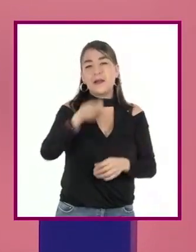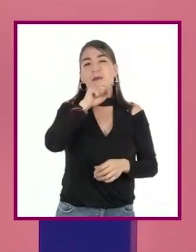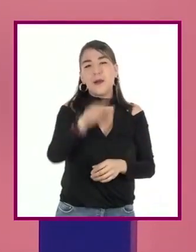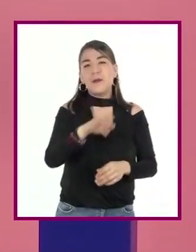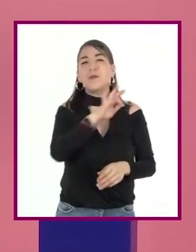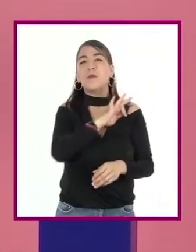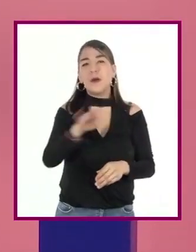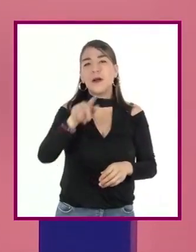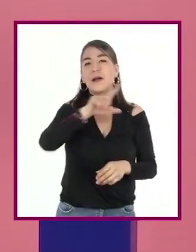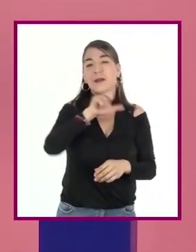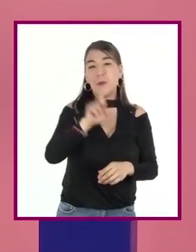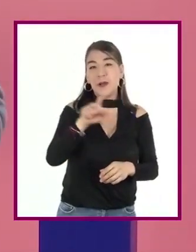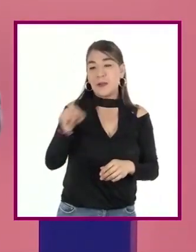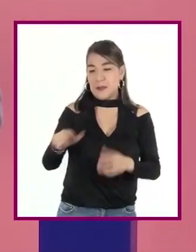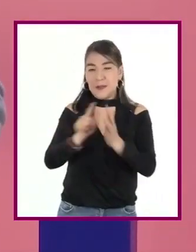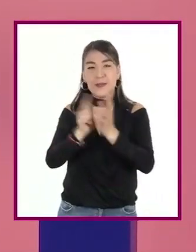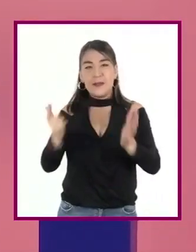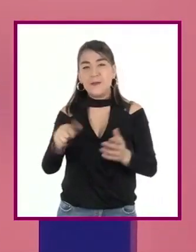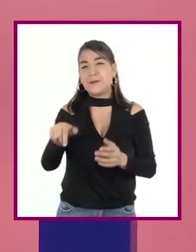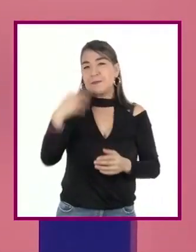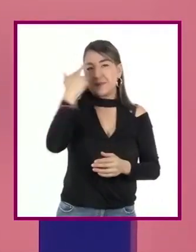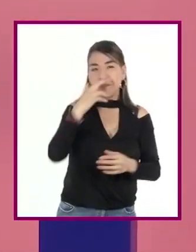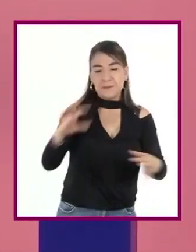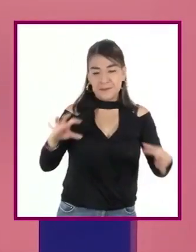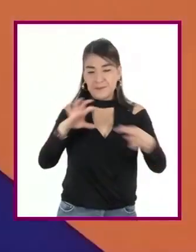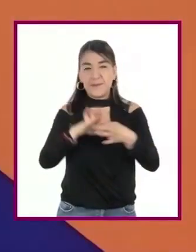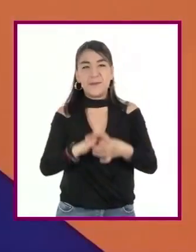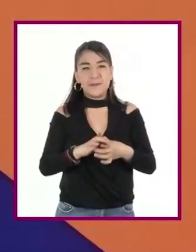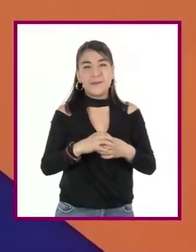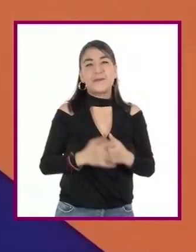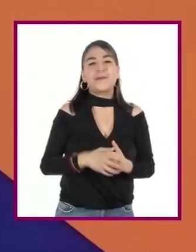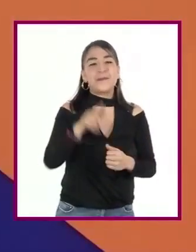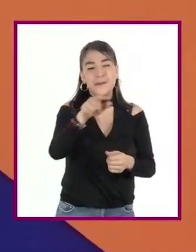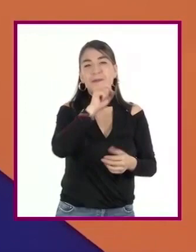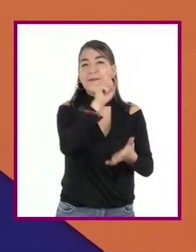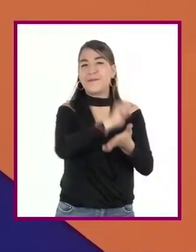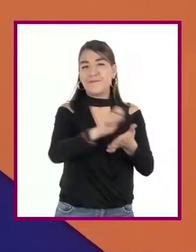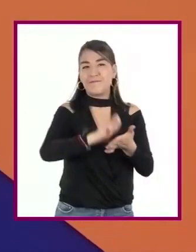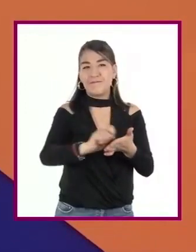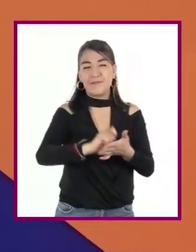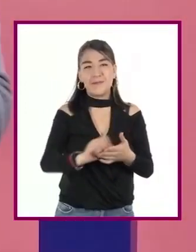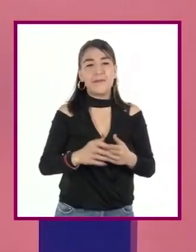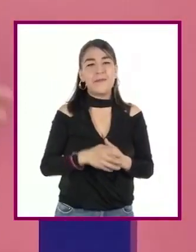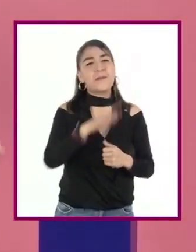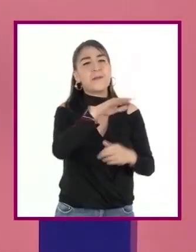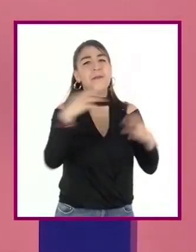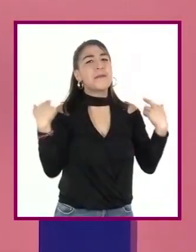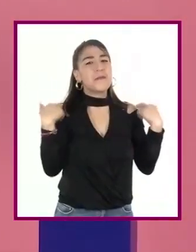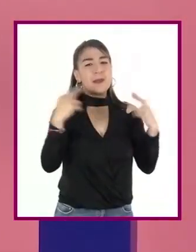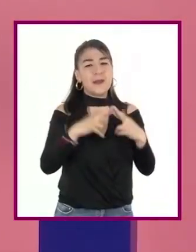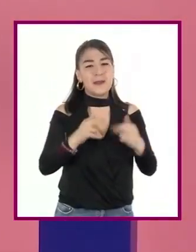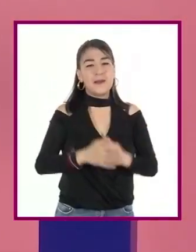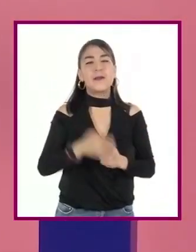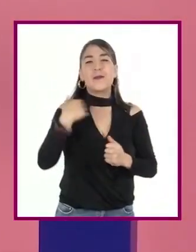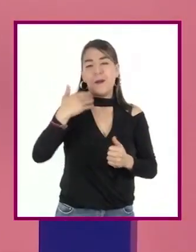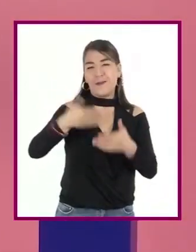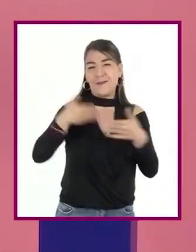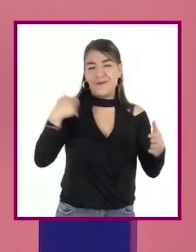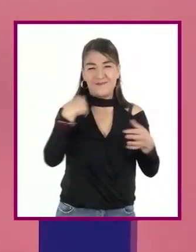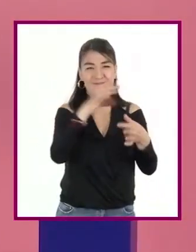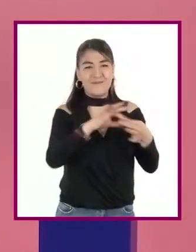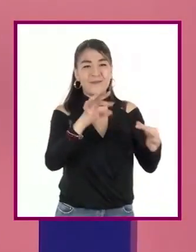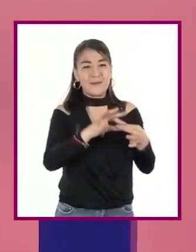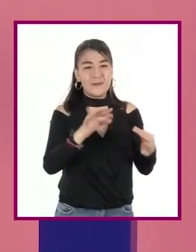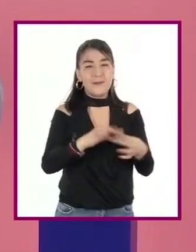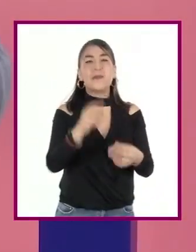podrán resolver al momento de consultar su libro de texto y revisar sus apuntes. Profesora, como le comentaba, es bueno